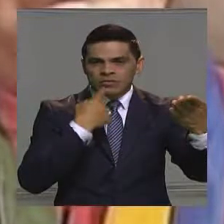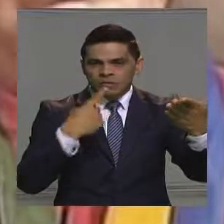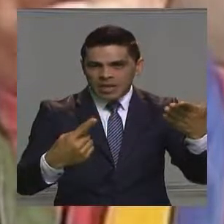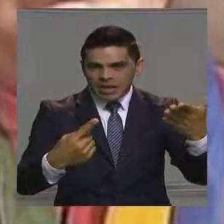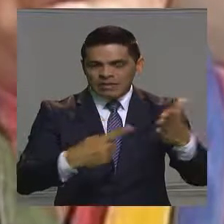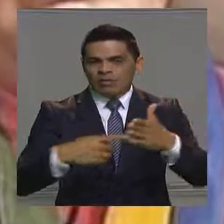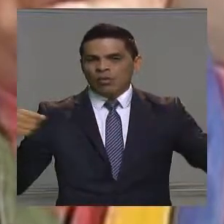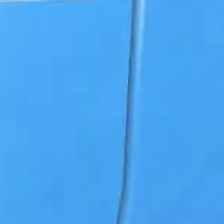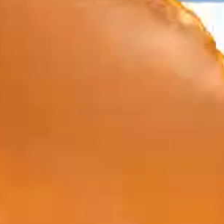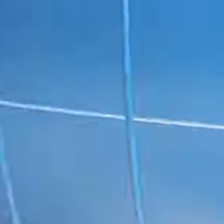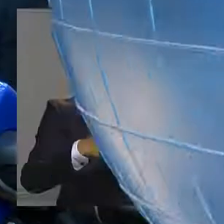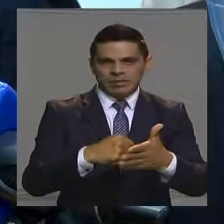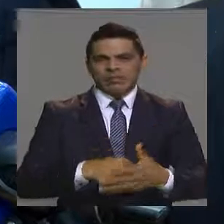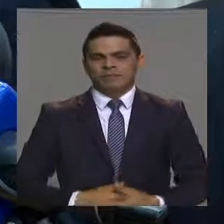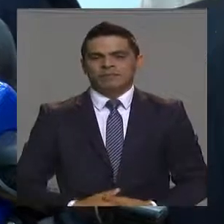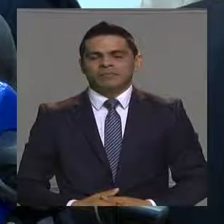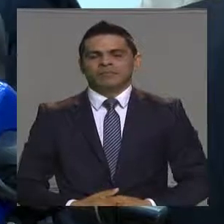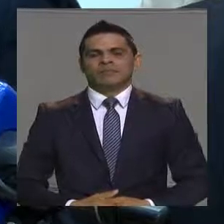golpista.